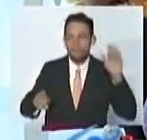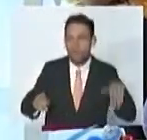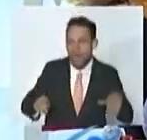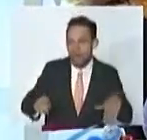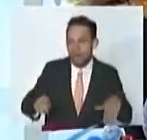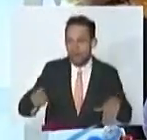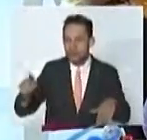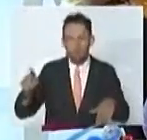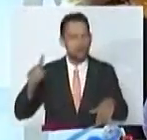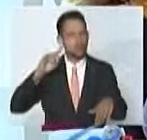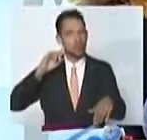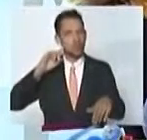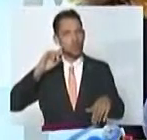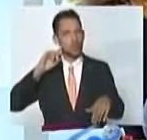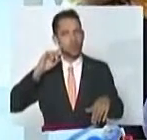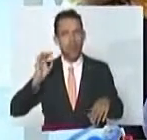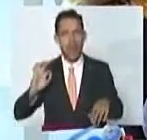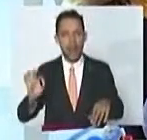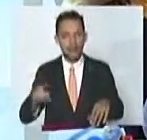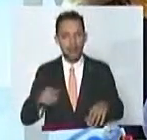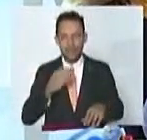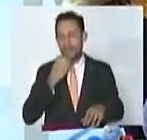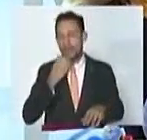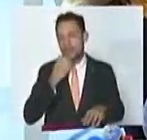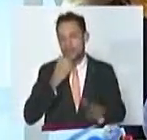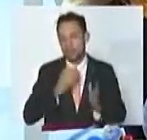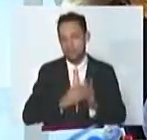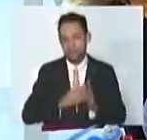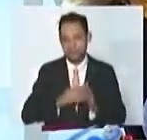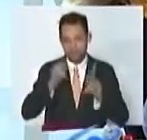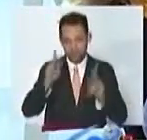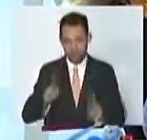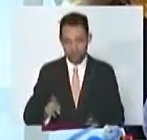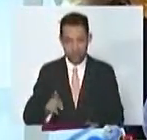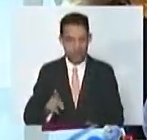sonidos. Por ejemplo, una persona adulta